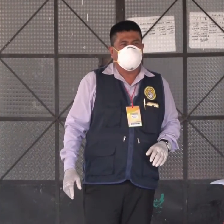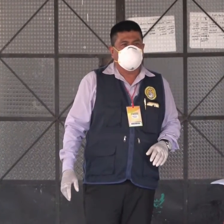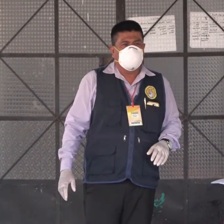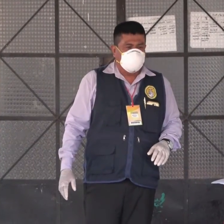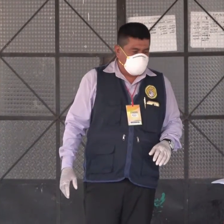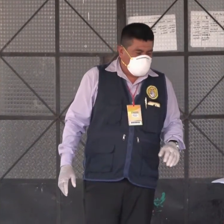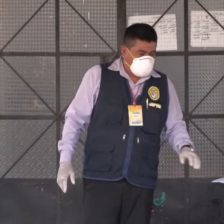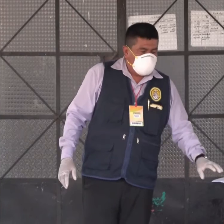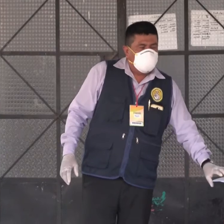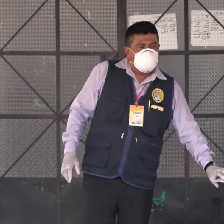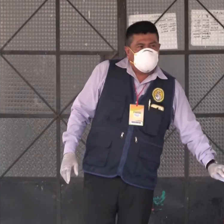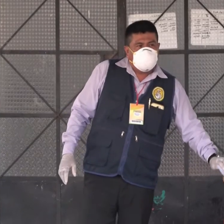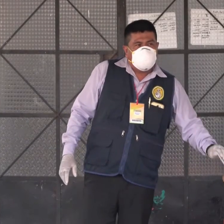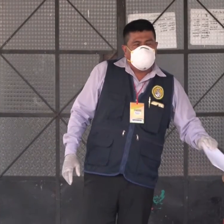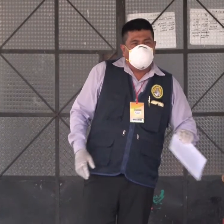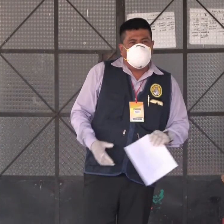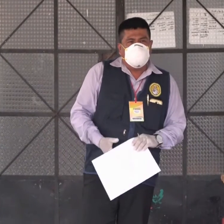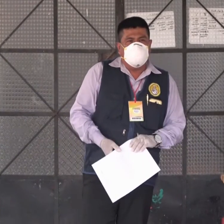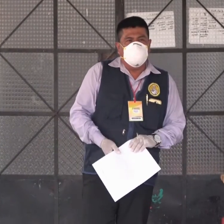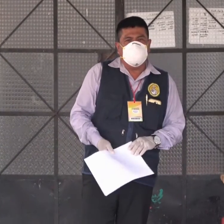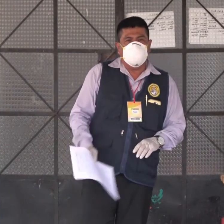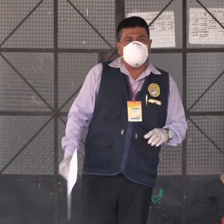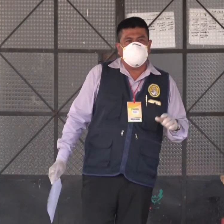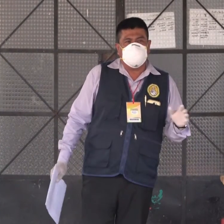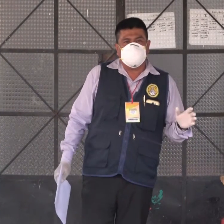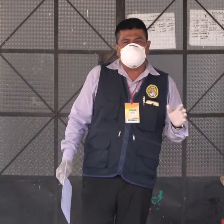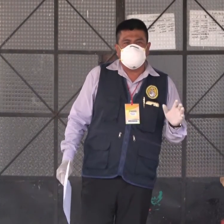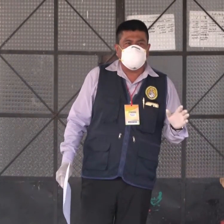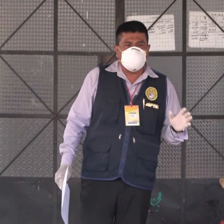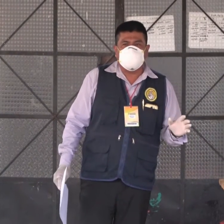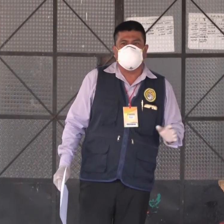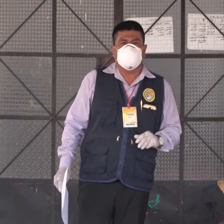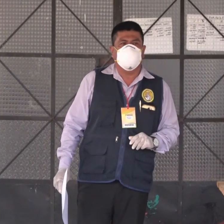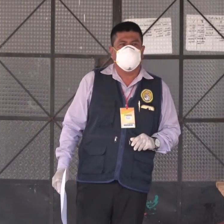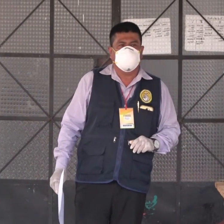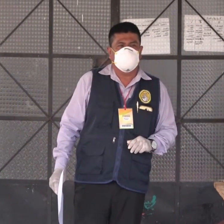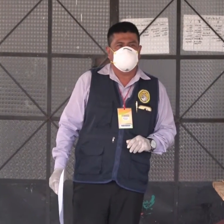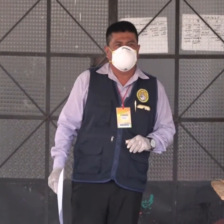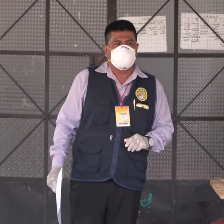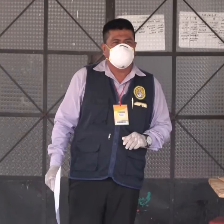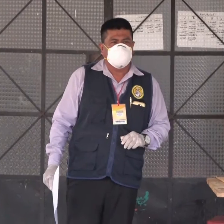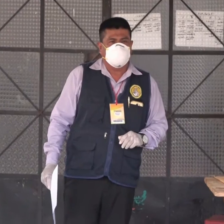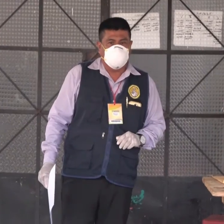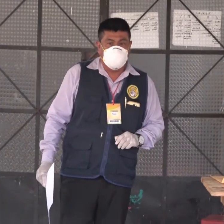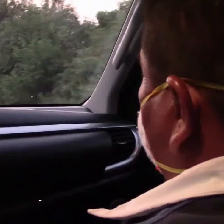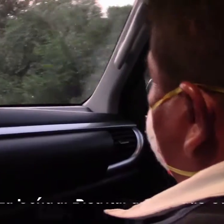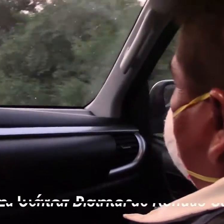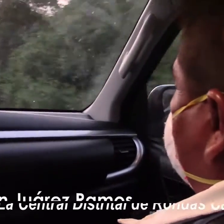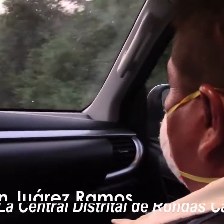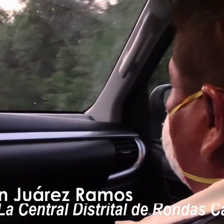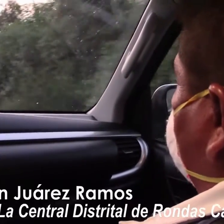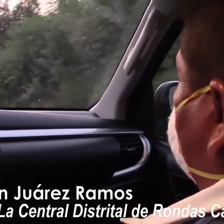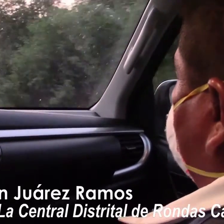las rondas en su arduo trabajo noche y día. Y yo le agradezco también en esa parte por este buen trabajo